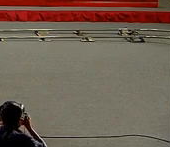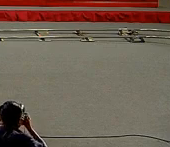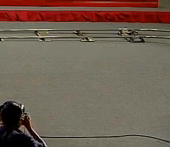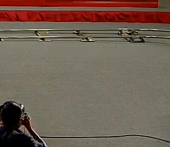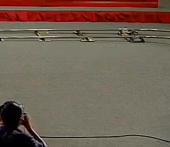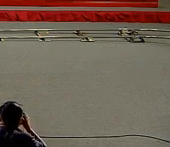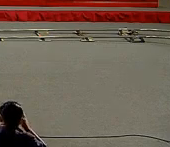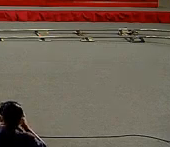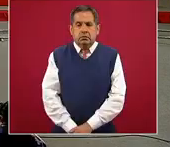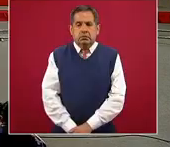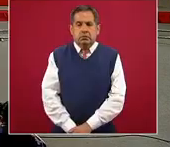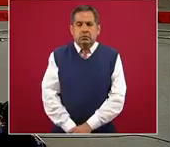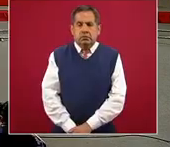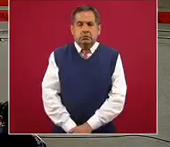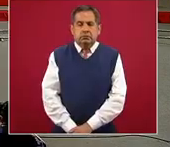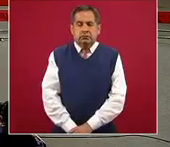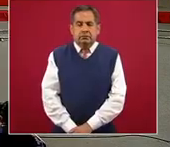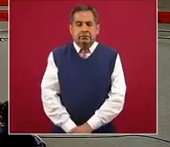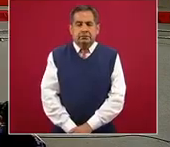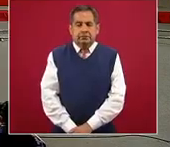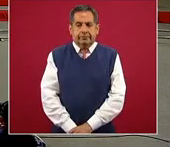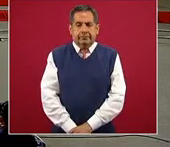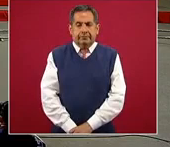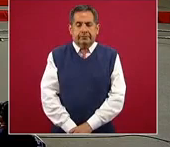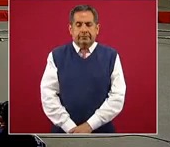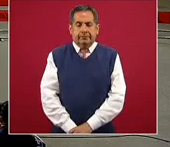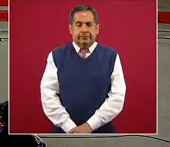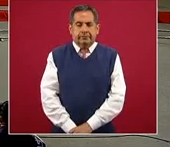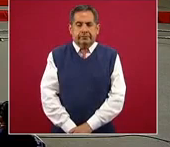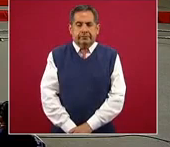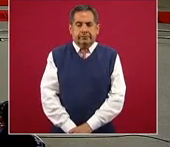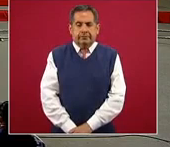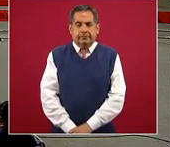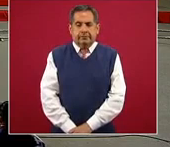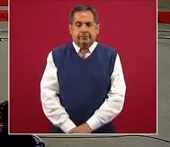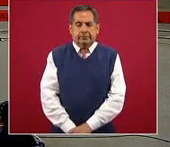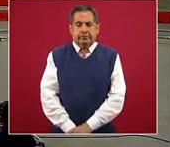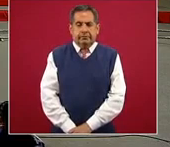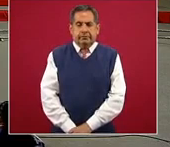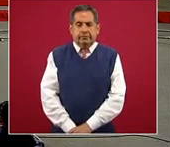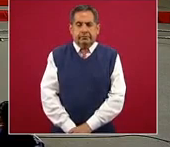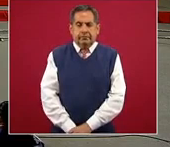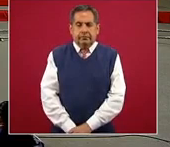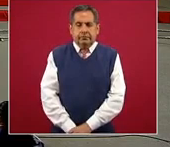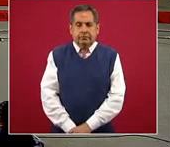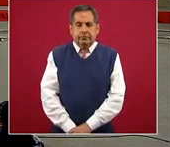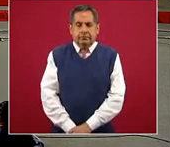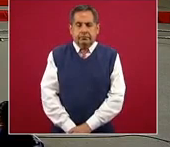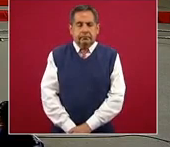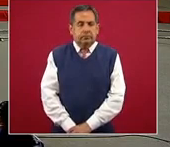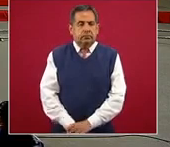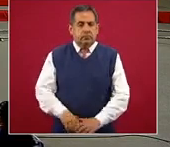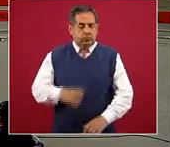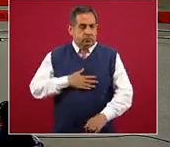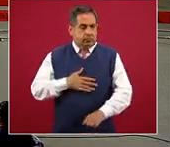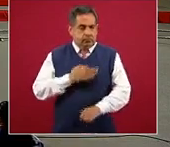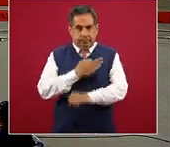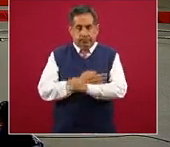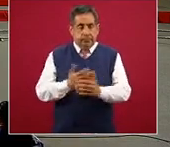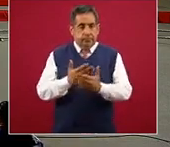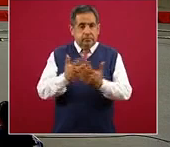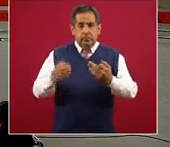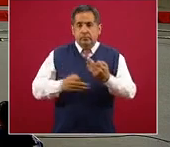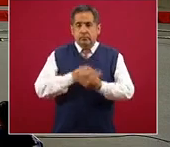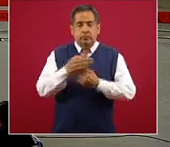Vamos a quitar el cuervo casi apareció todo aquí. Bien, pues muy buenas tardes a todas